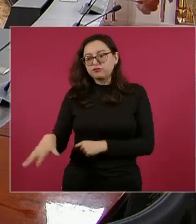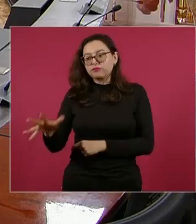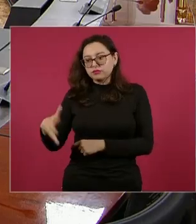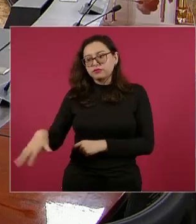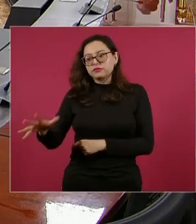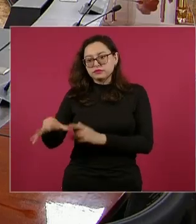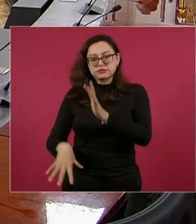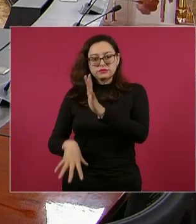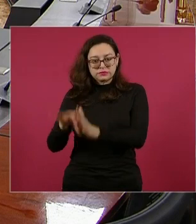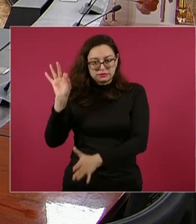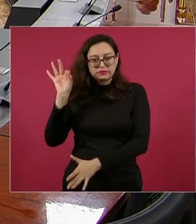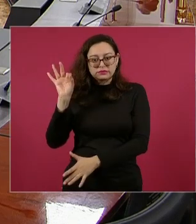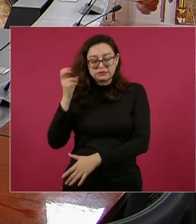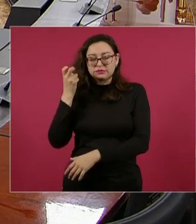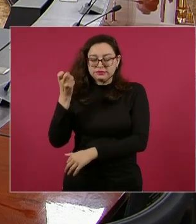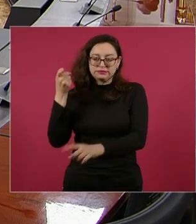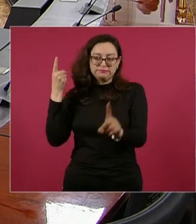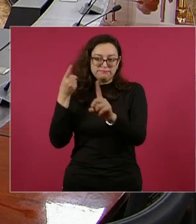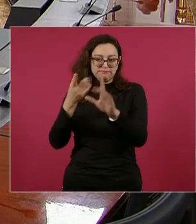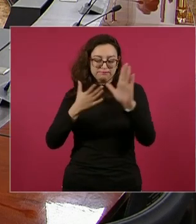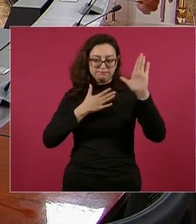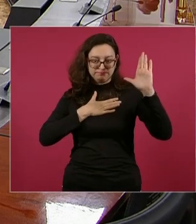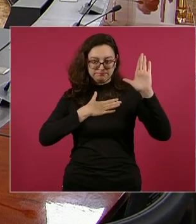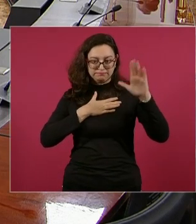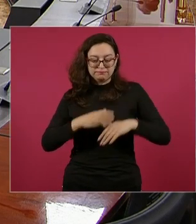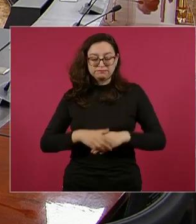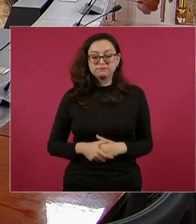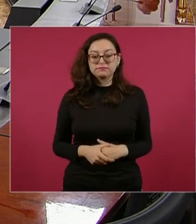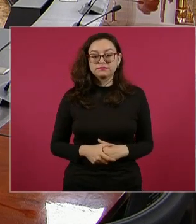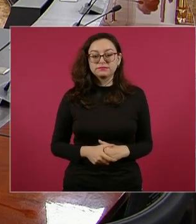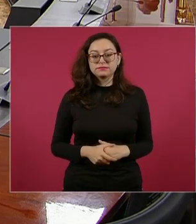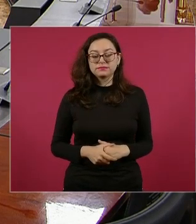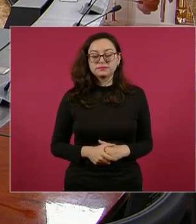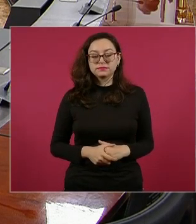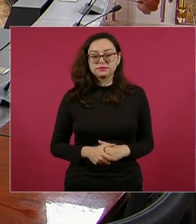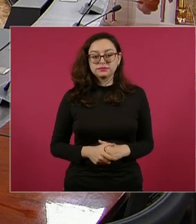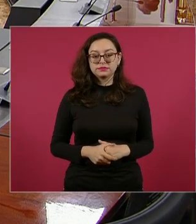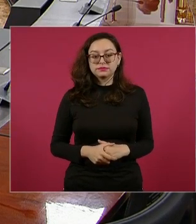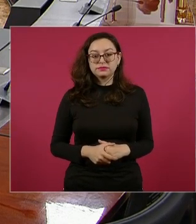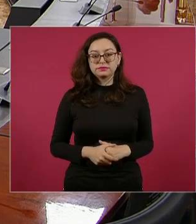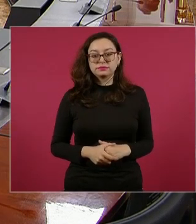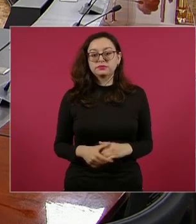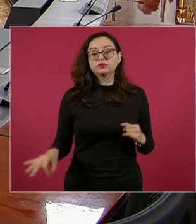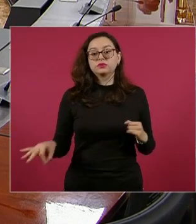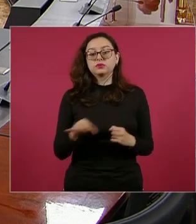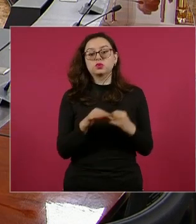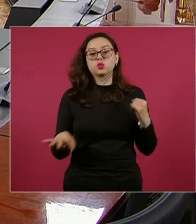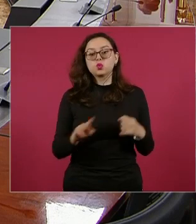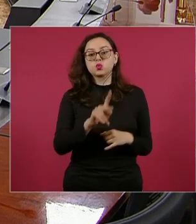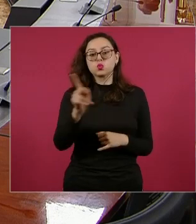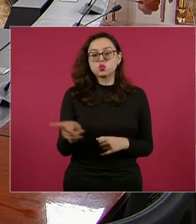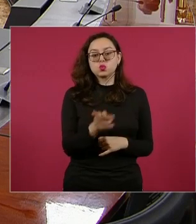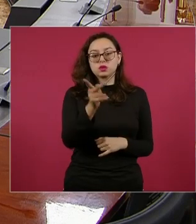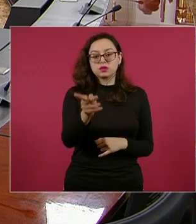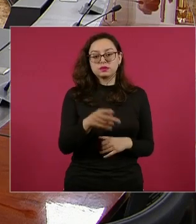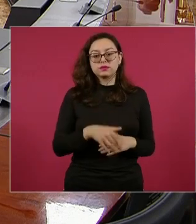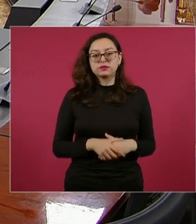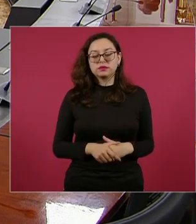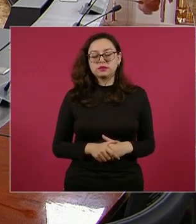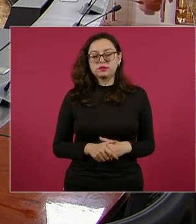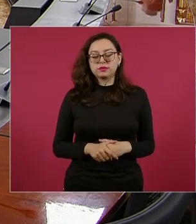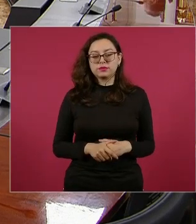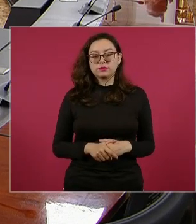encontrando restos, que ese es el compromiso asumido por el presidente. Muchas gracias. Finalmente, presidente, preguntarle su